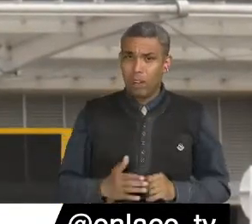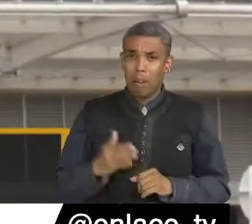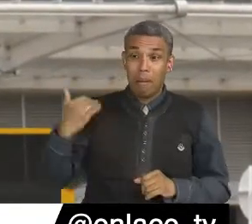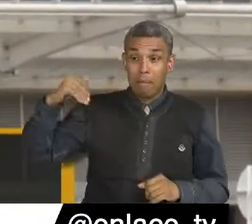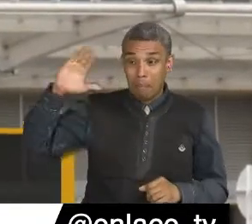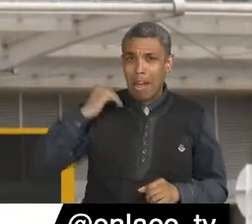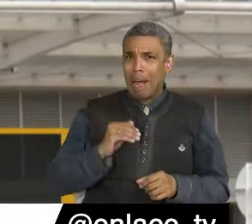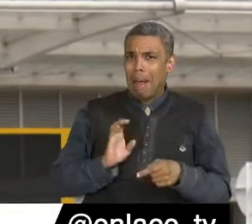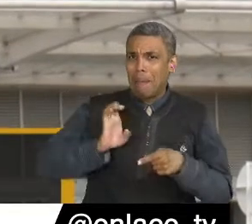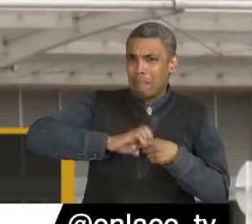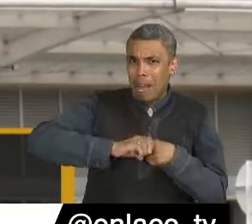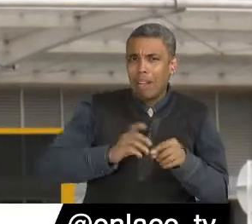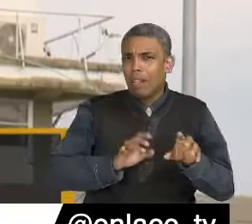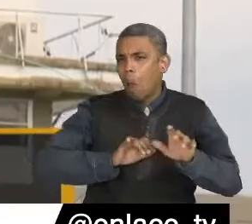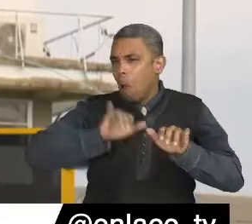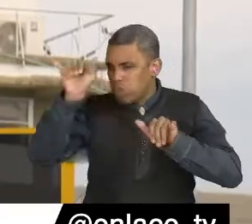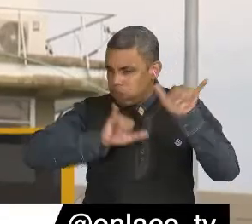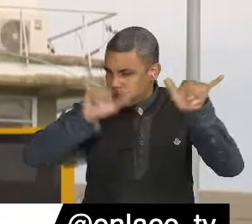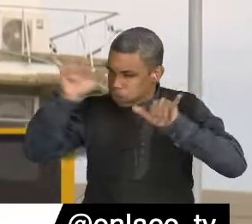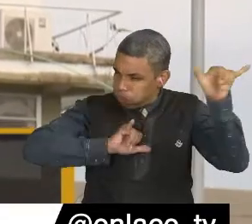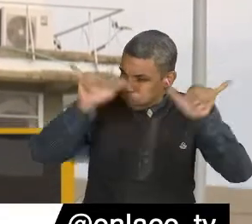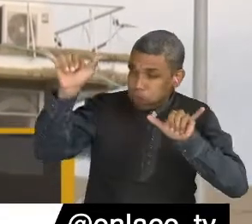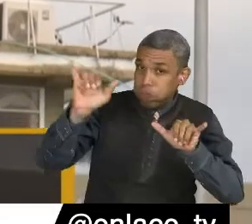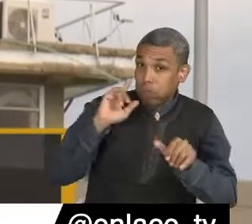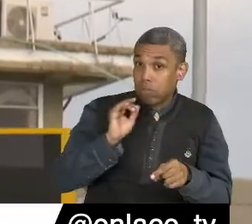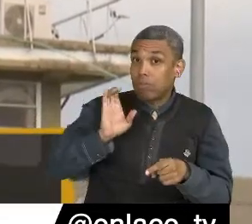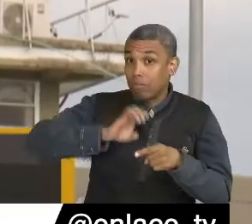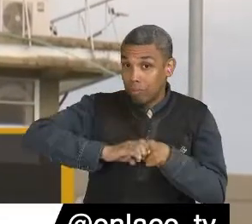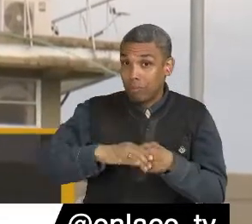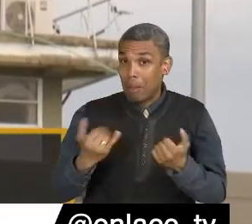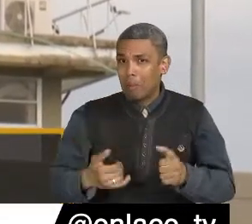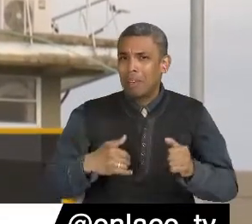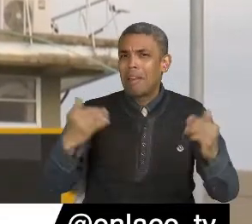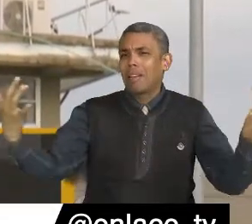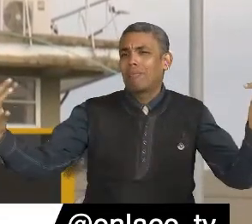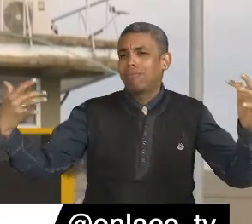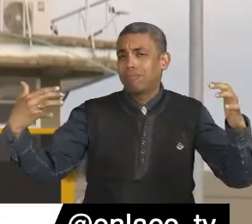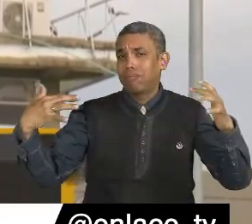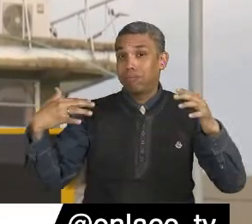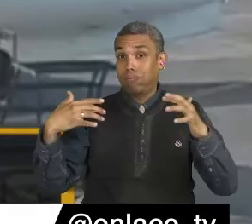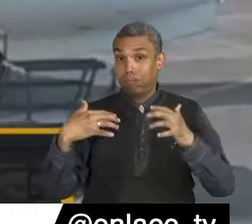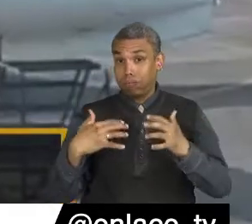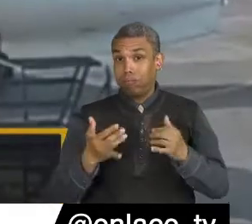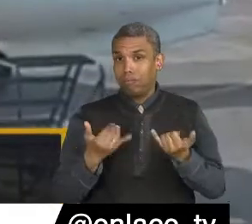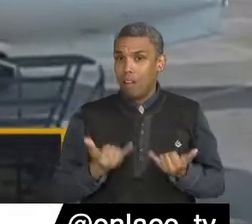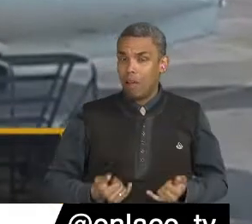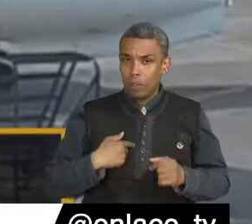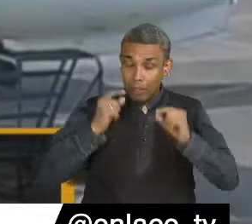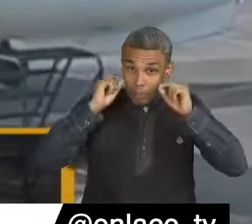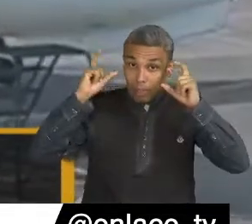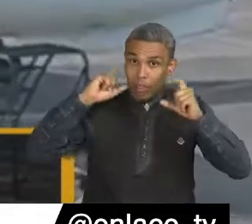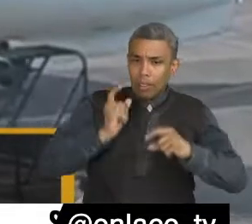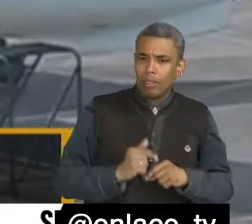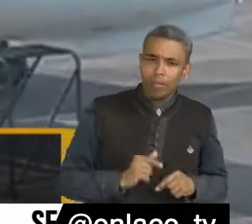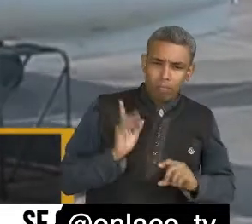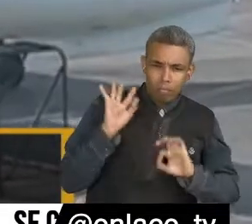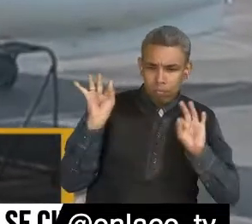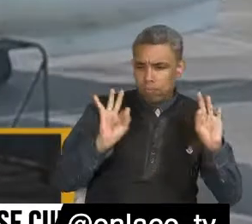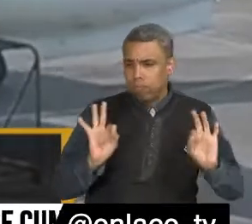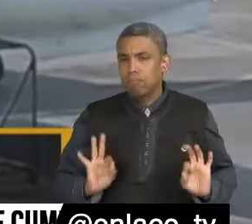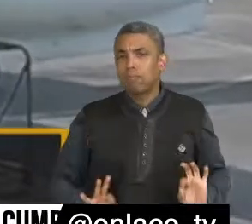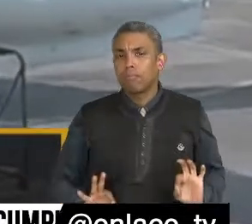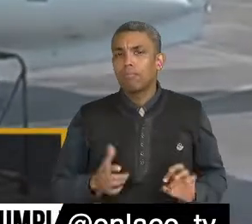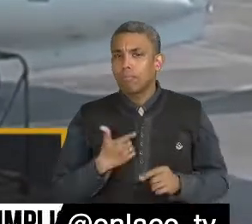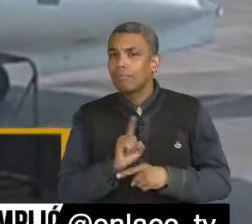de Barranca Bermeja, esperando recibir un alto volumen de viajeros que visitarán al puerto petrolero y también sus alrededores